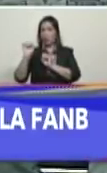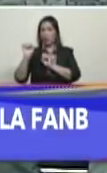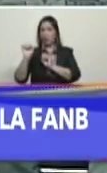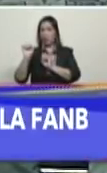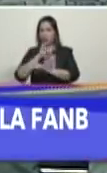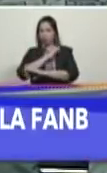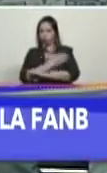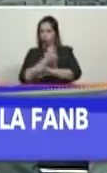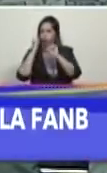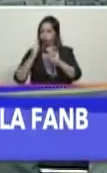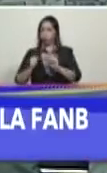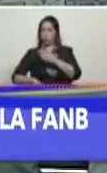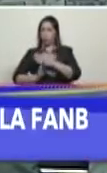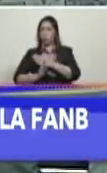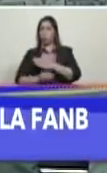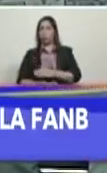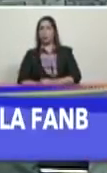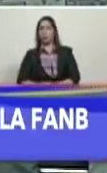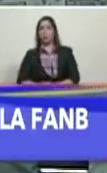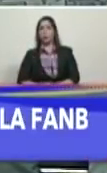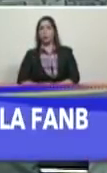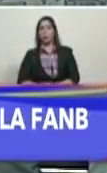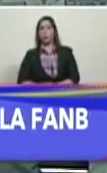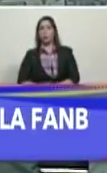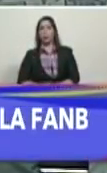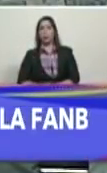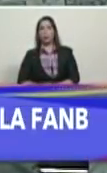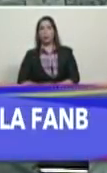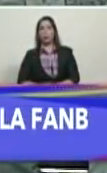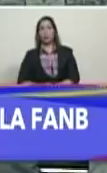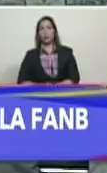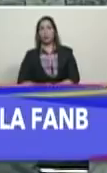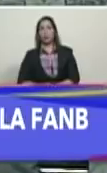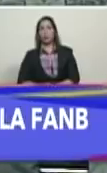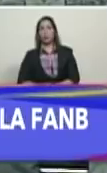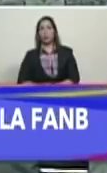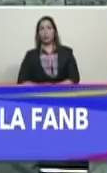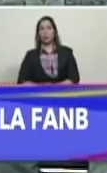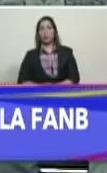tenemos. Decía, ustedes parecen vietnamitas,